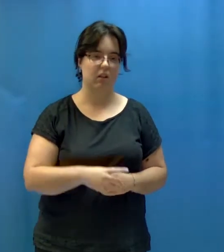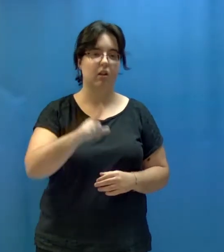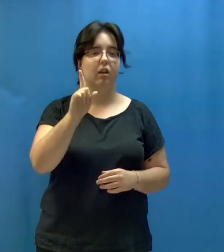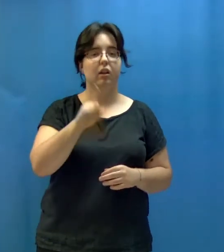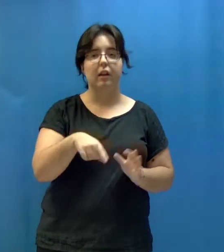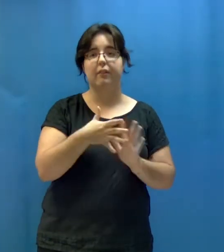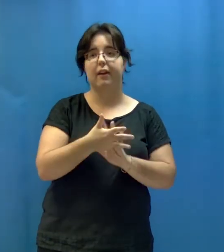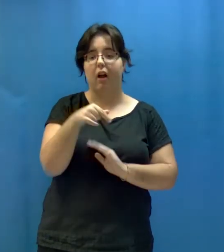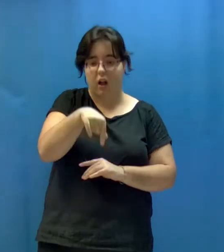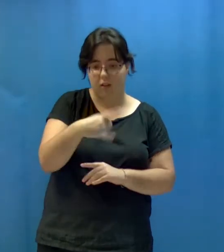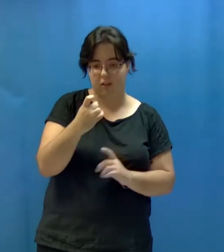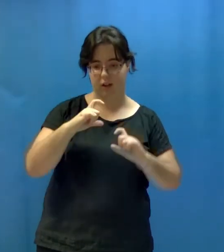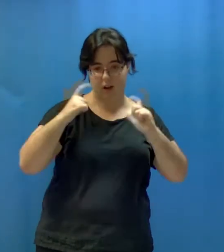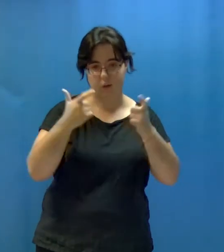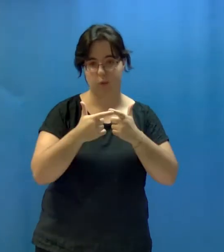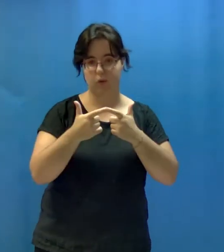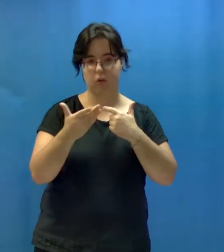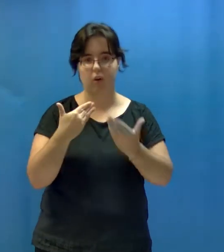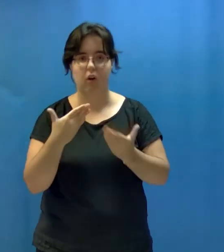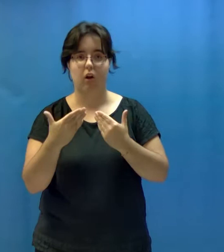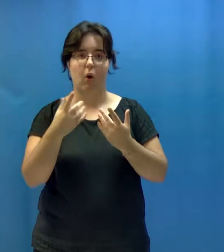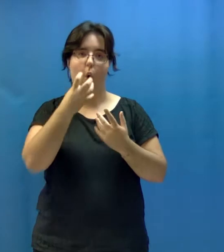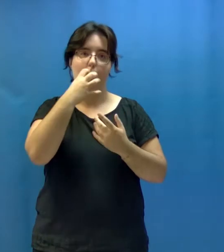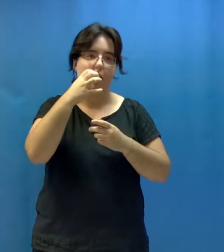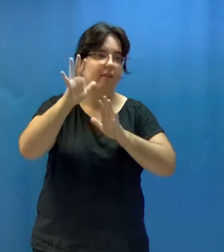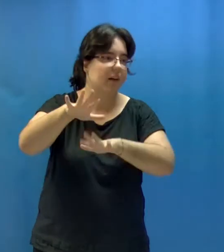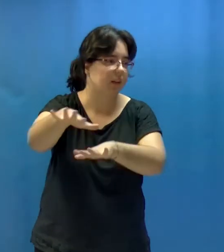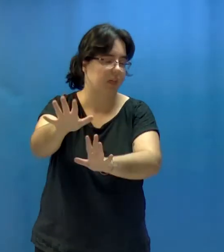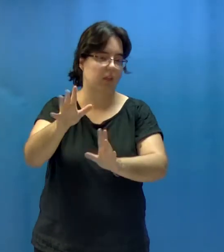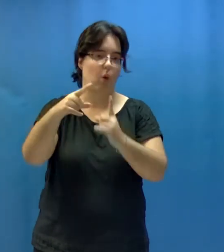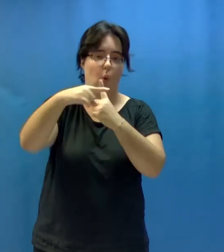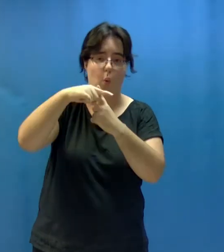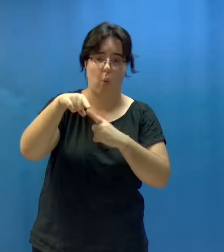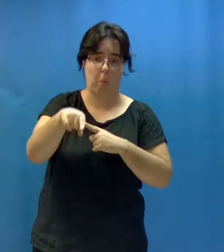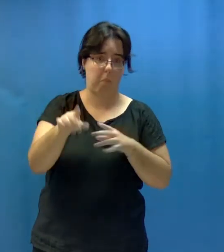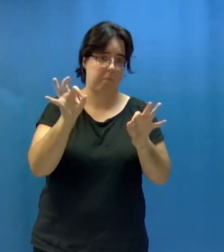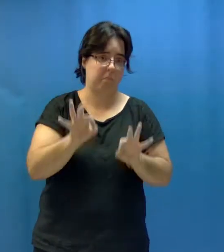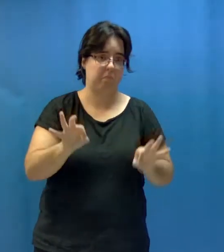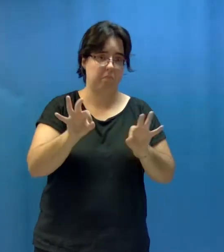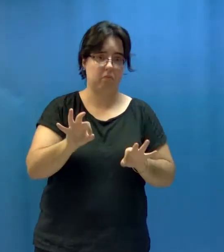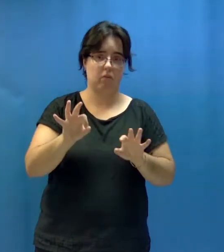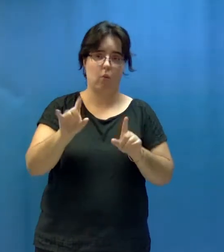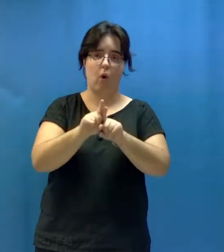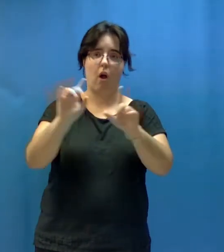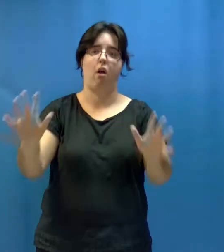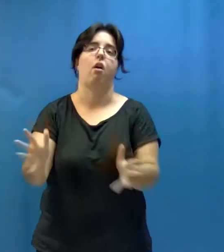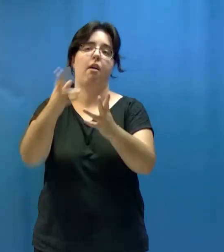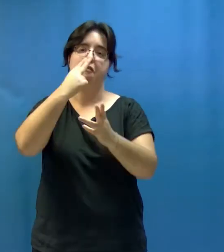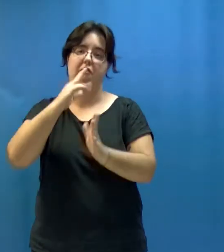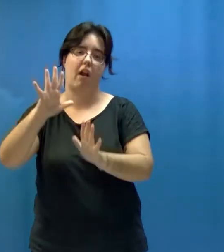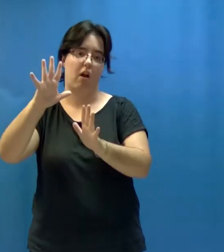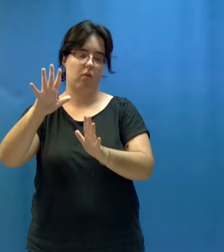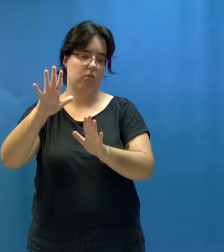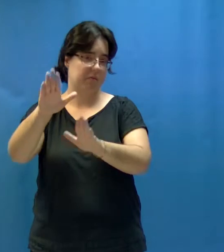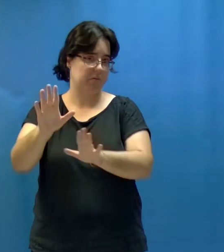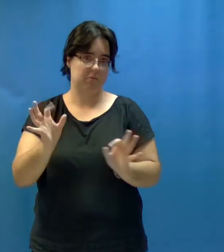reunión para los profranquistas. No hay manifestaciones constantes en la cruz alabando a Franco. No existe esa pulsión en la sociedad